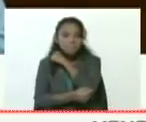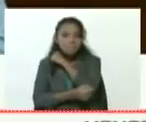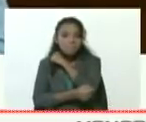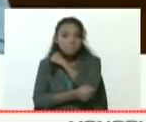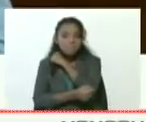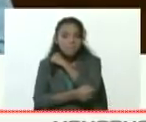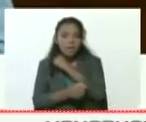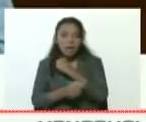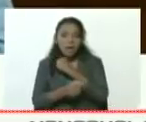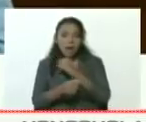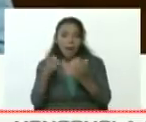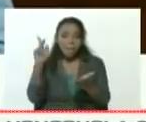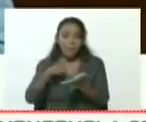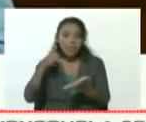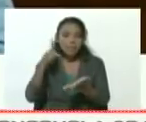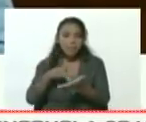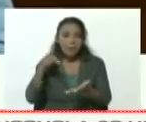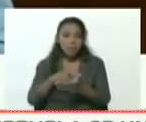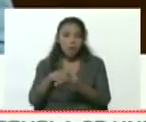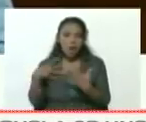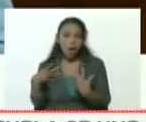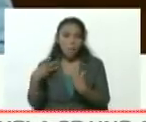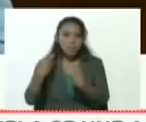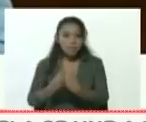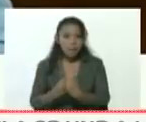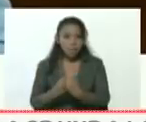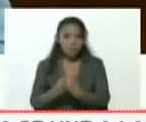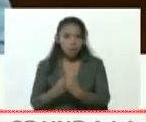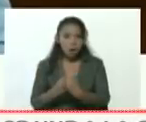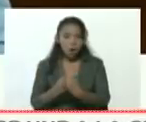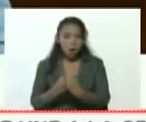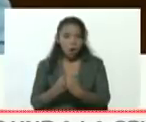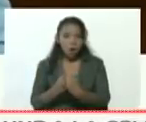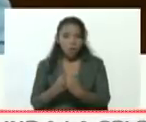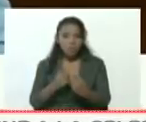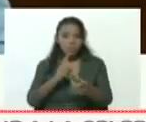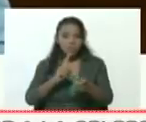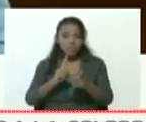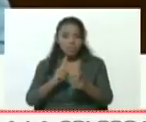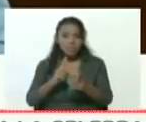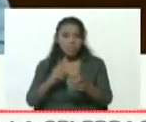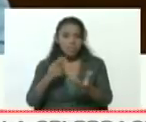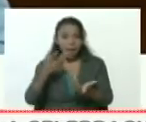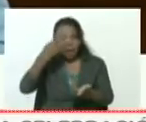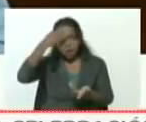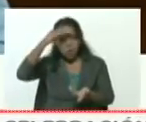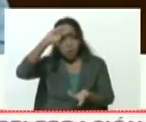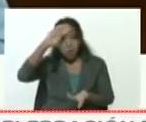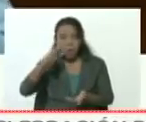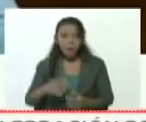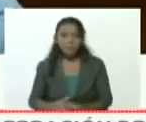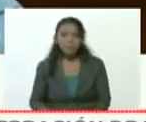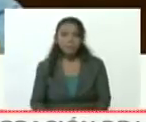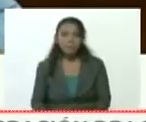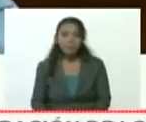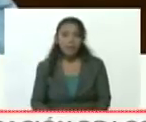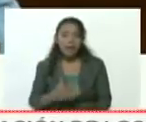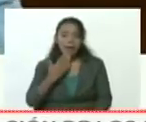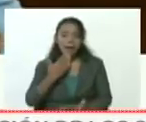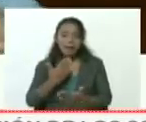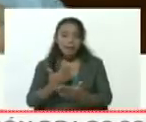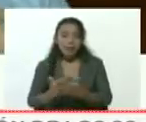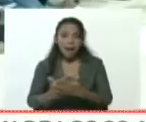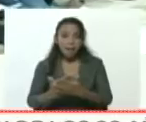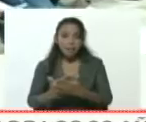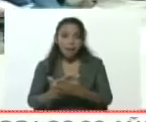la participación y el acompañamiento de la Cuba de Fidel, que gracias a ellos pues hicieron todo el esfuerzo